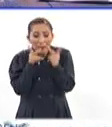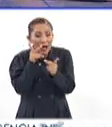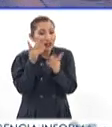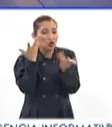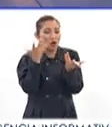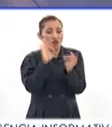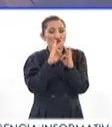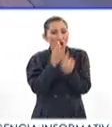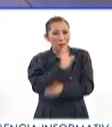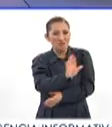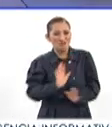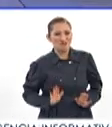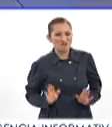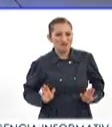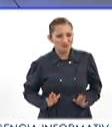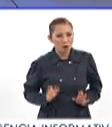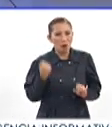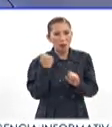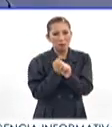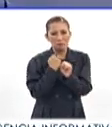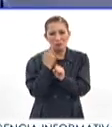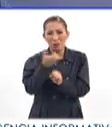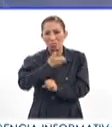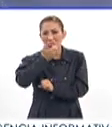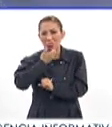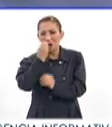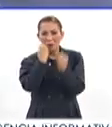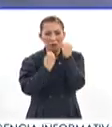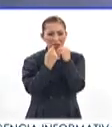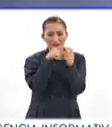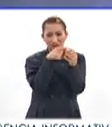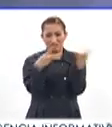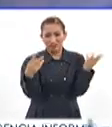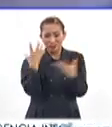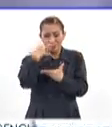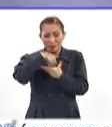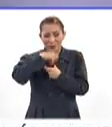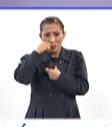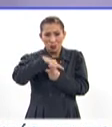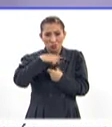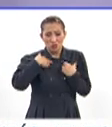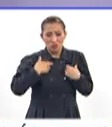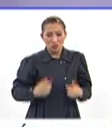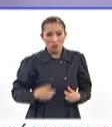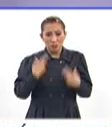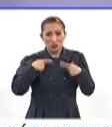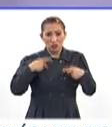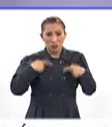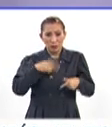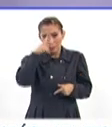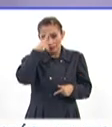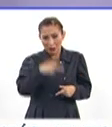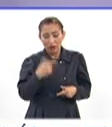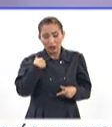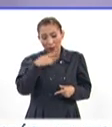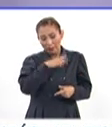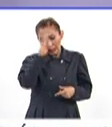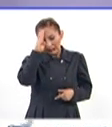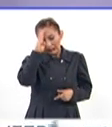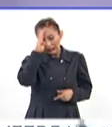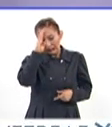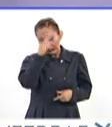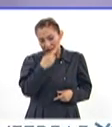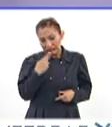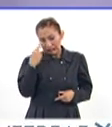de algunos modismos, de algunas prácticas tradicionales, alimentos, etcétera, ¿no? Creo que por ahí tendríamos que empezar a reflexionar y